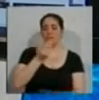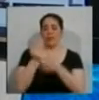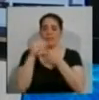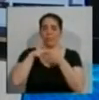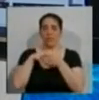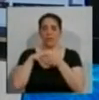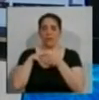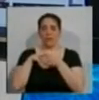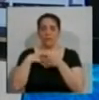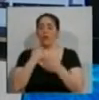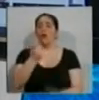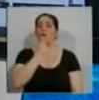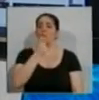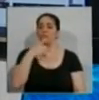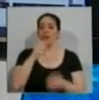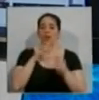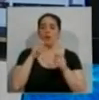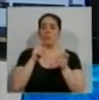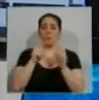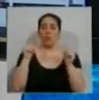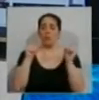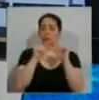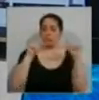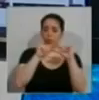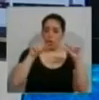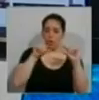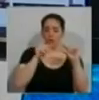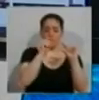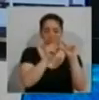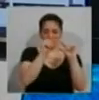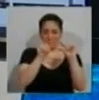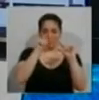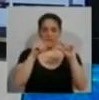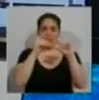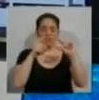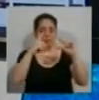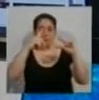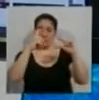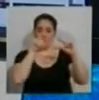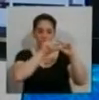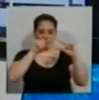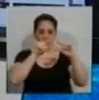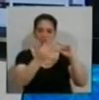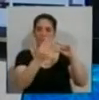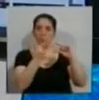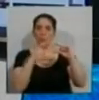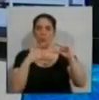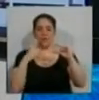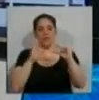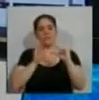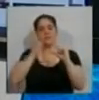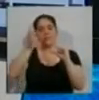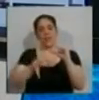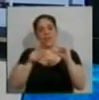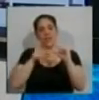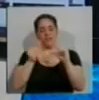barra del producto y según la ley de grasas trans de la República Argentina, esta aplicación, que es genial, por algo